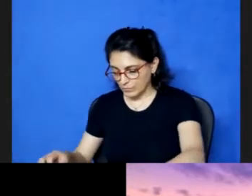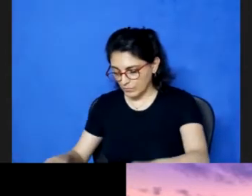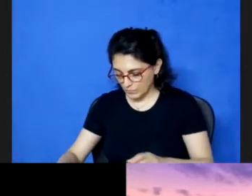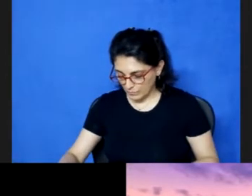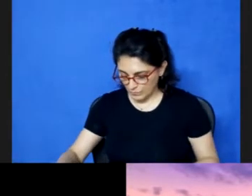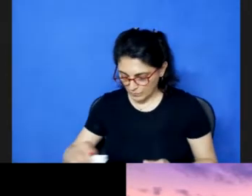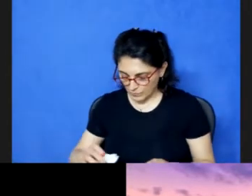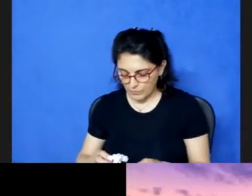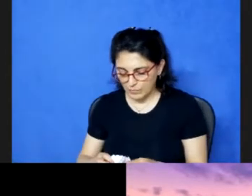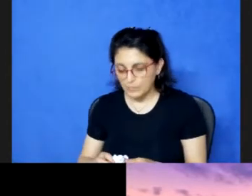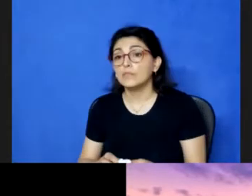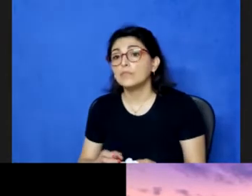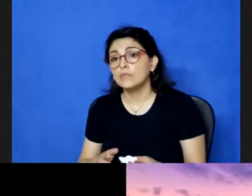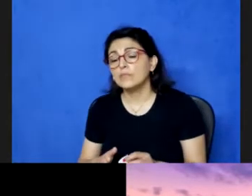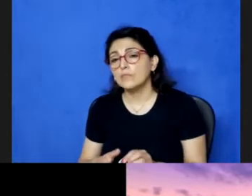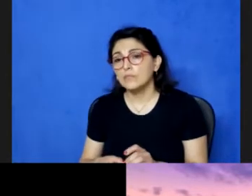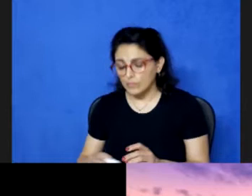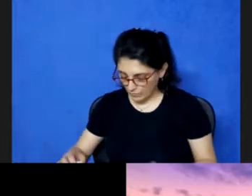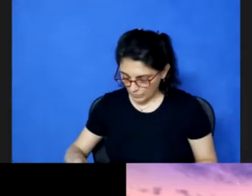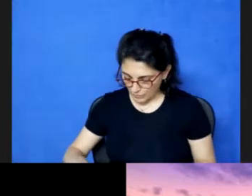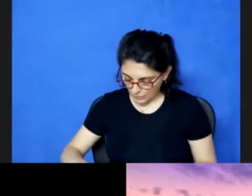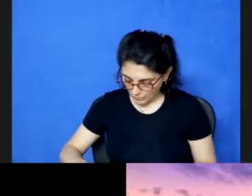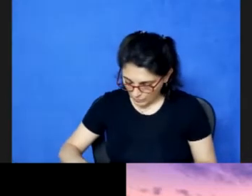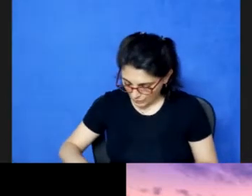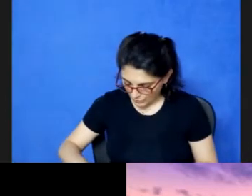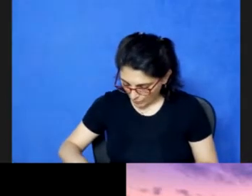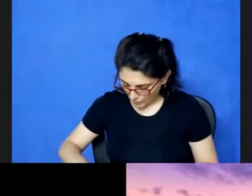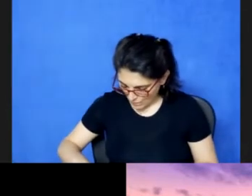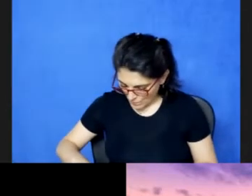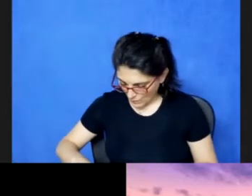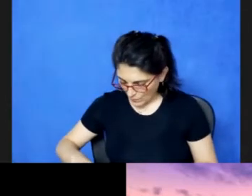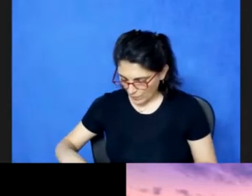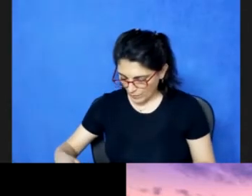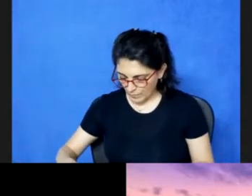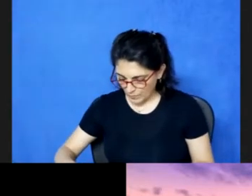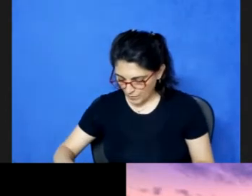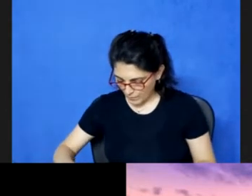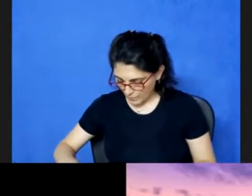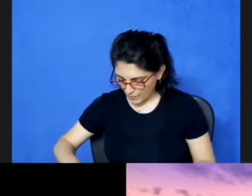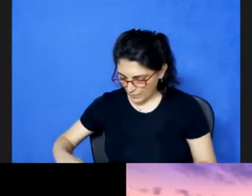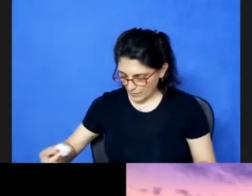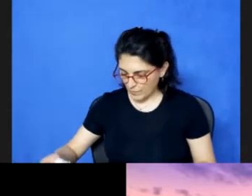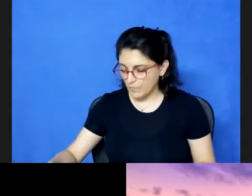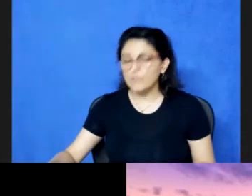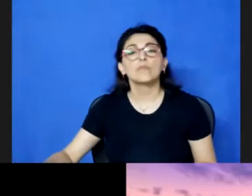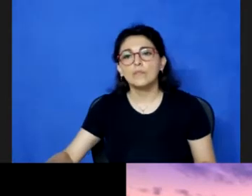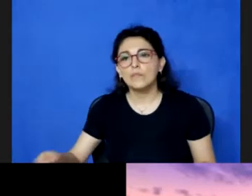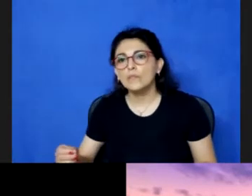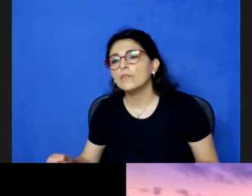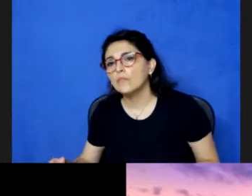23. No quiero que nadie me vaya a arruinar con lo que va a venir. Lo que va a venir